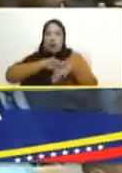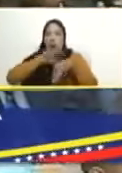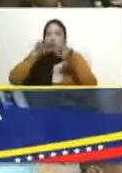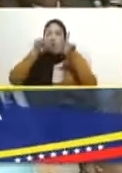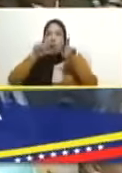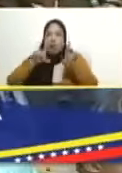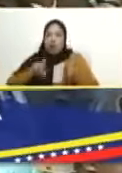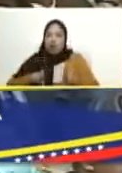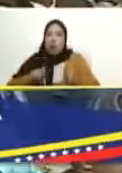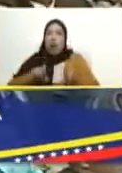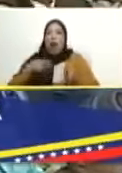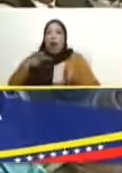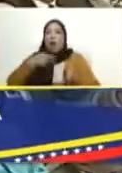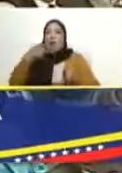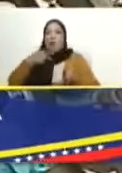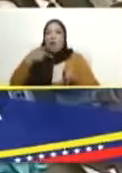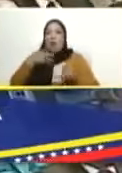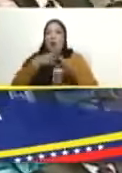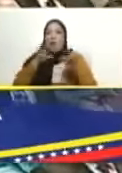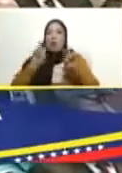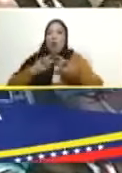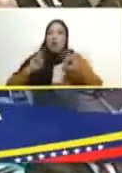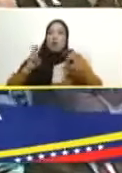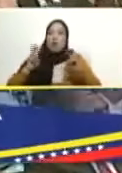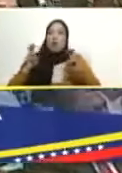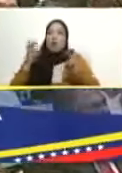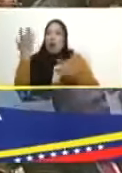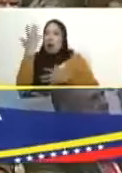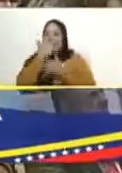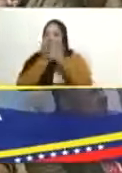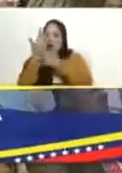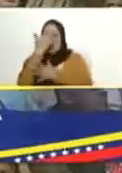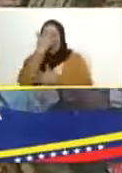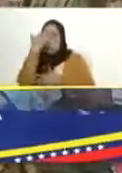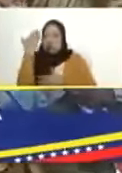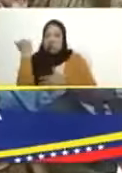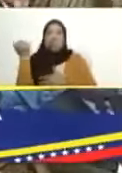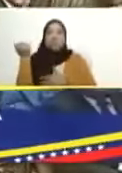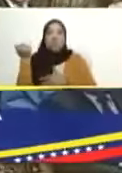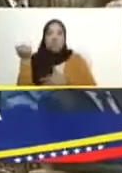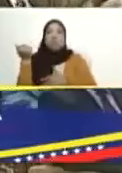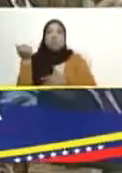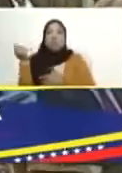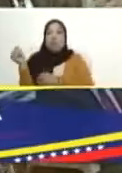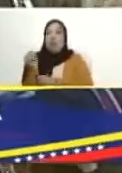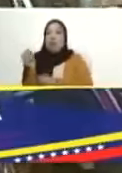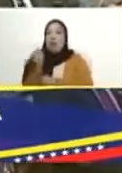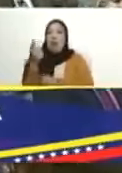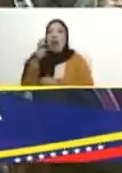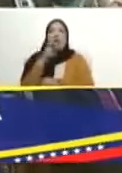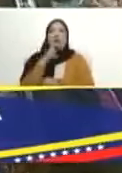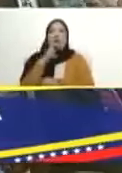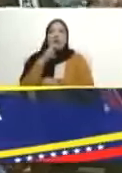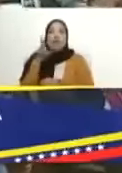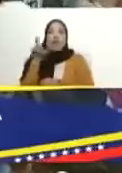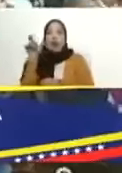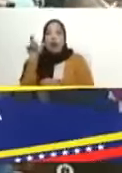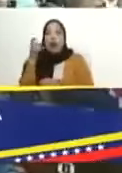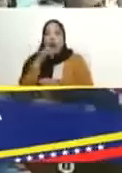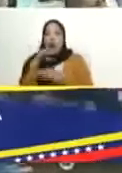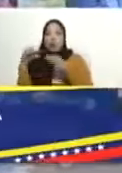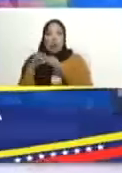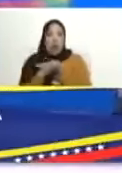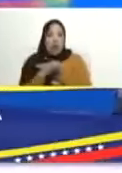acuerdo político y todos estos títulos, todo esto que estamos diciendo, lo ignoraron. Y simplemente dijeron, el oro es donde están, el oro es para los